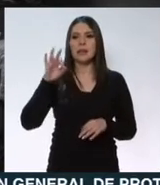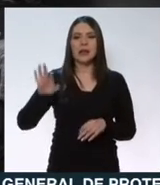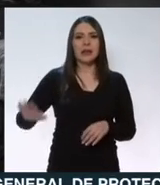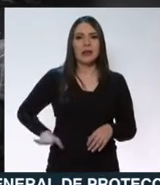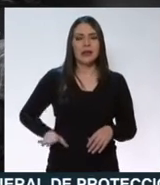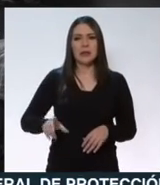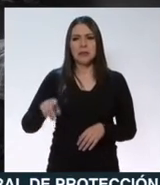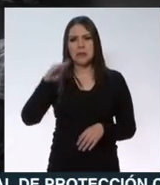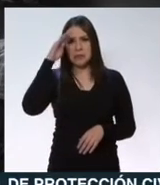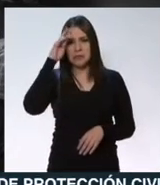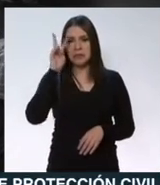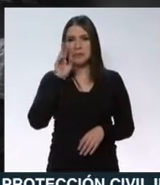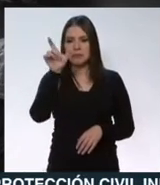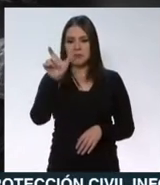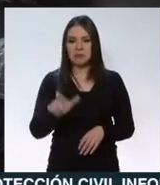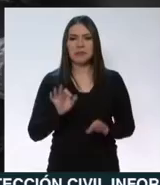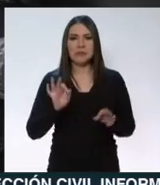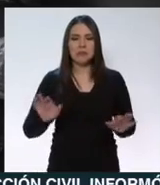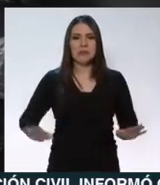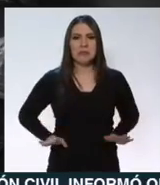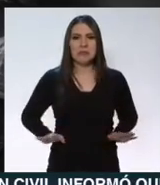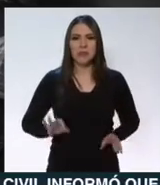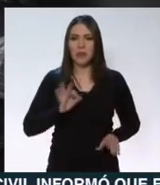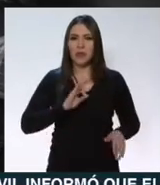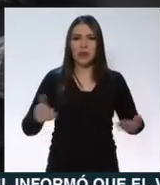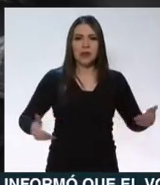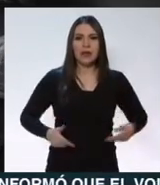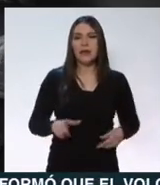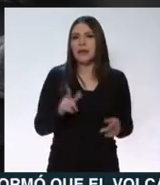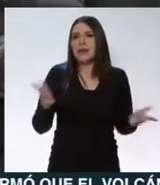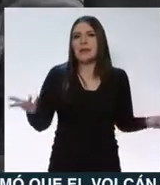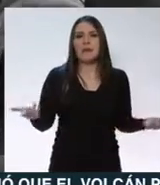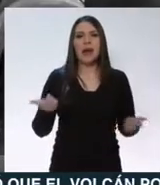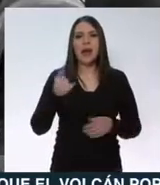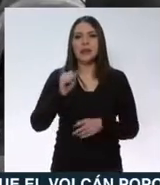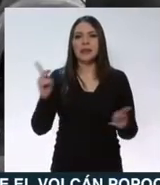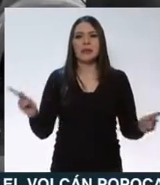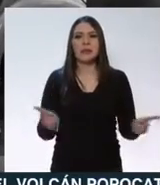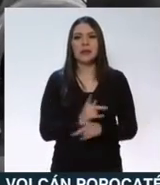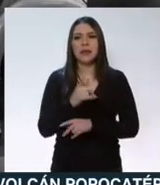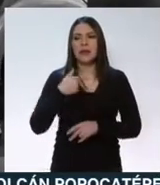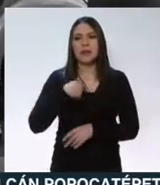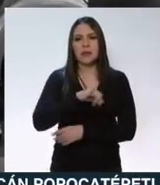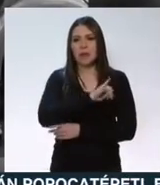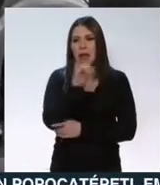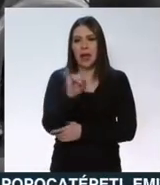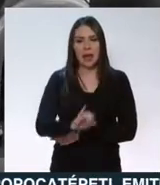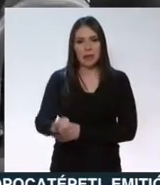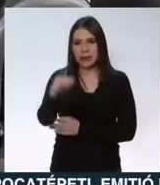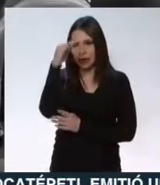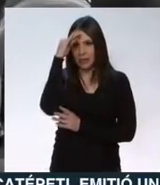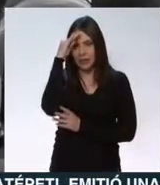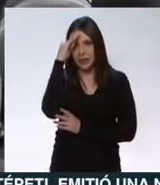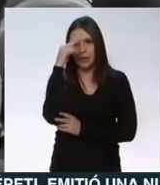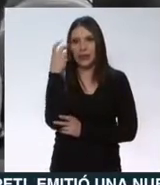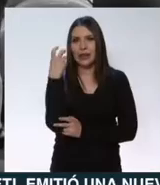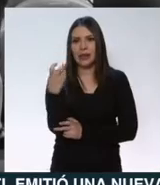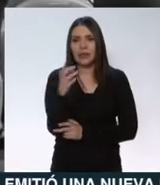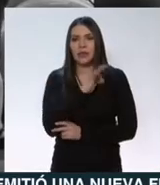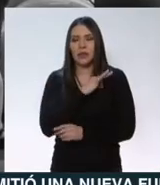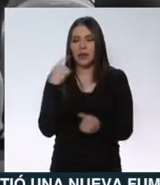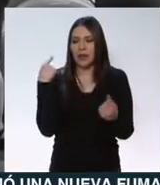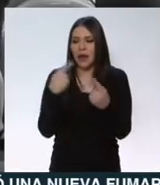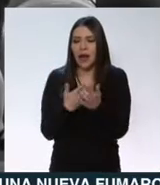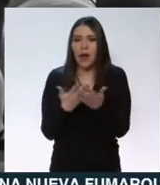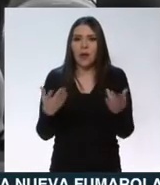que él siente que lo puedo hacer. Y así es como pasan estas cosas. En ese momento jamás me imaginé que eso llegaría al día de hoy, a lo